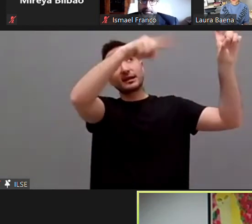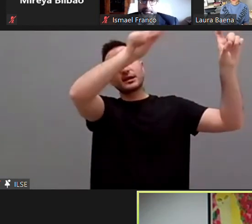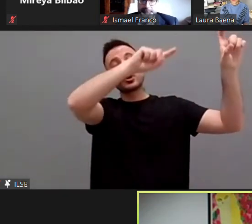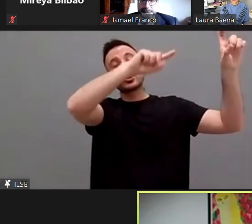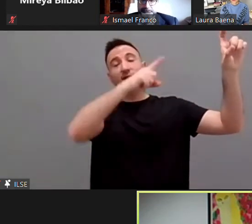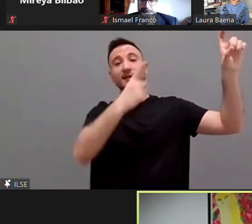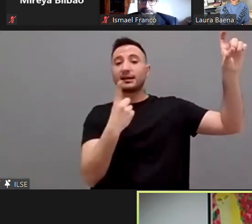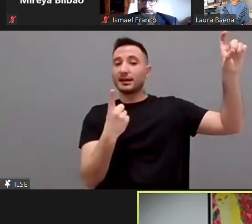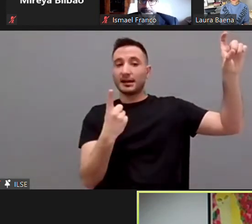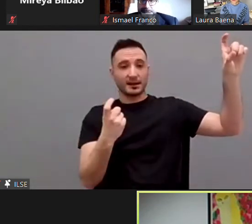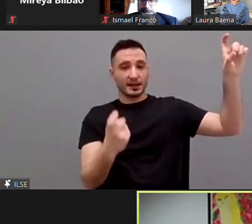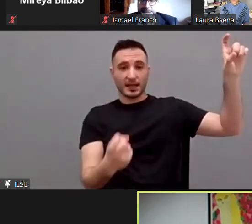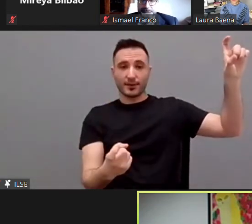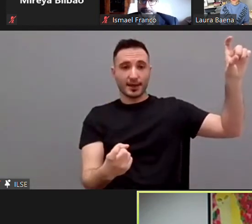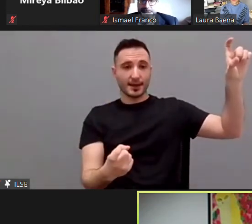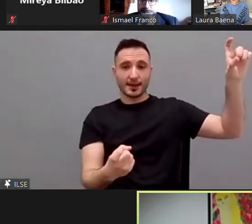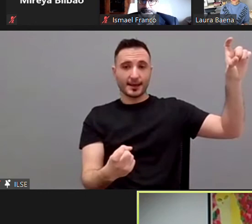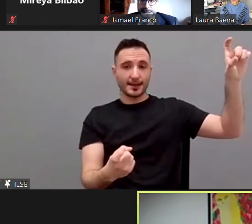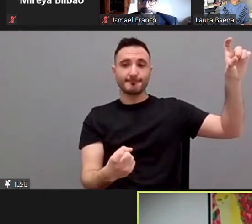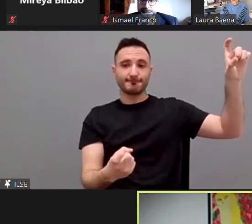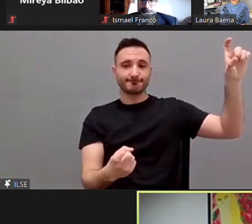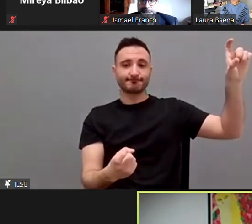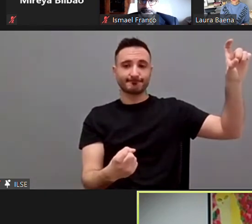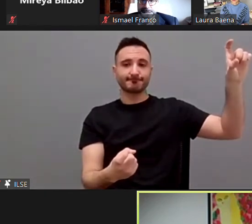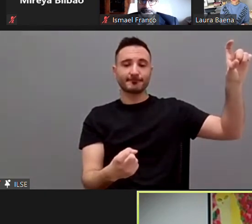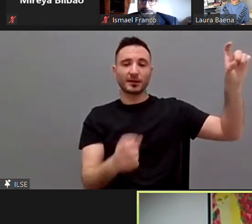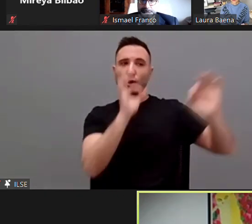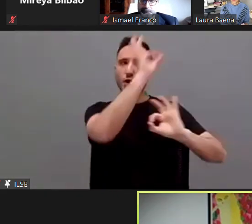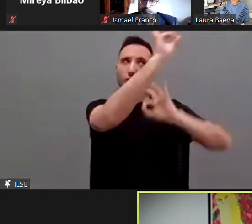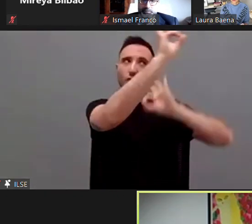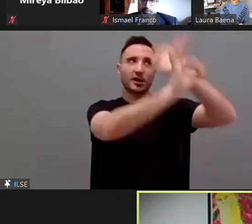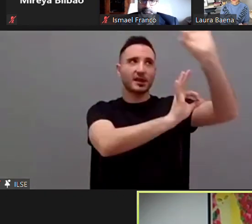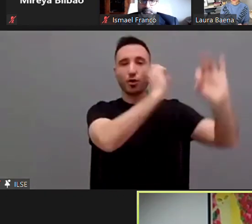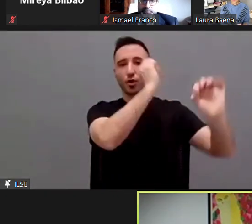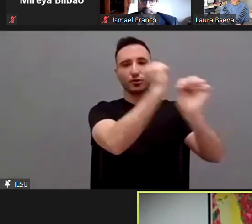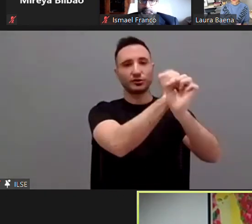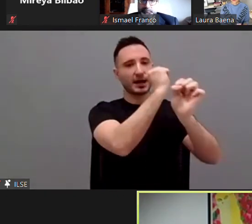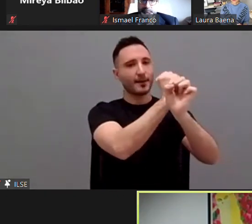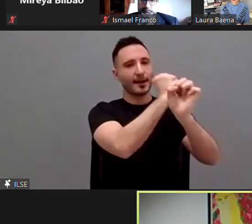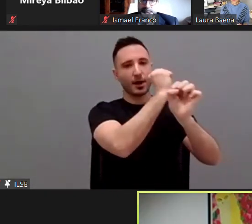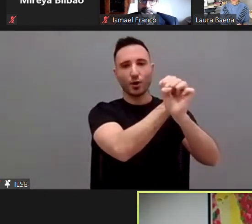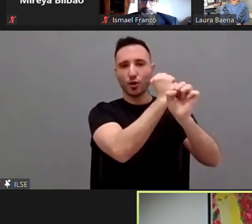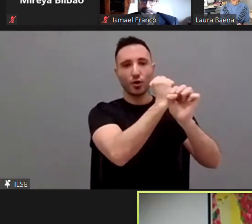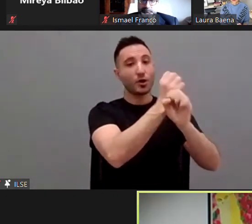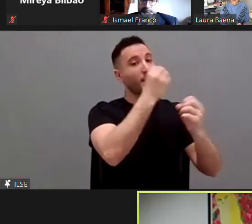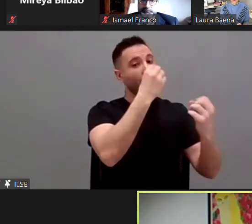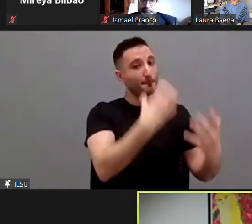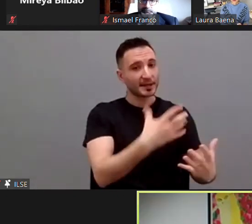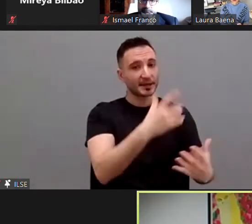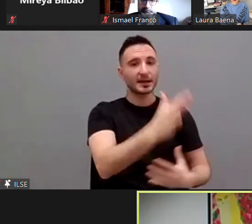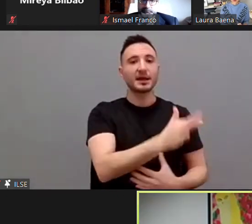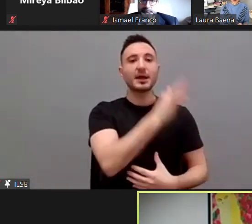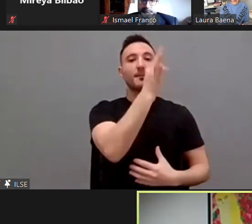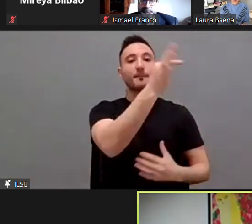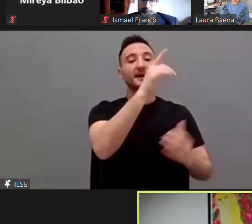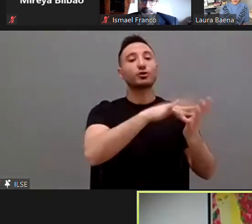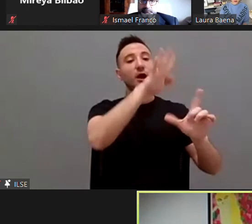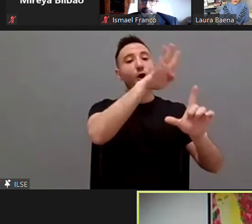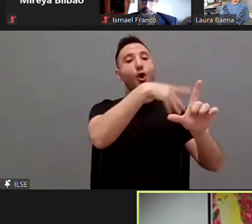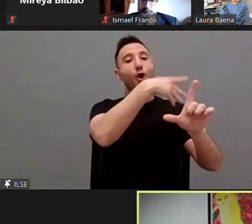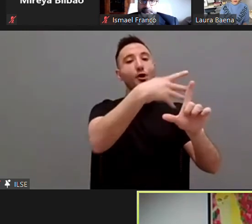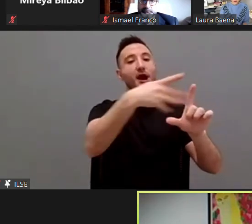que propiciar una organización del trabajo y dijéramos, un reparto de horarios